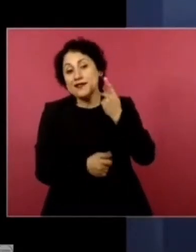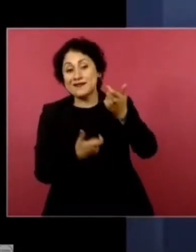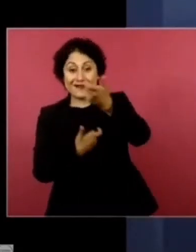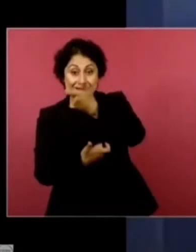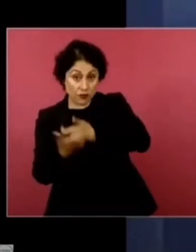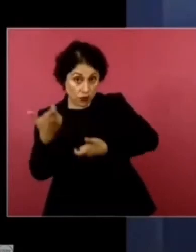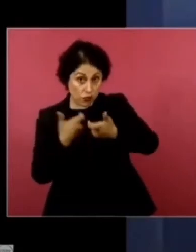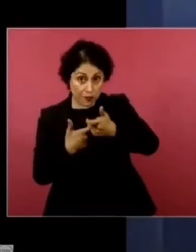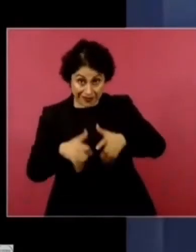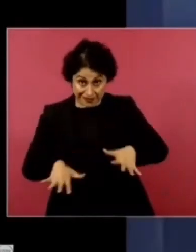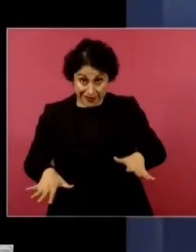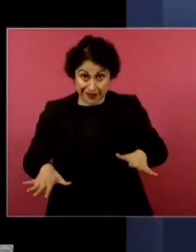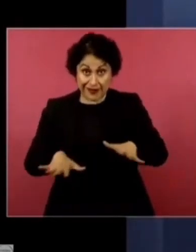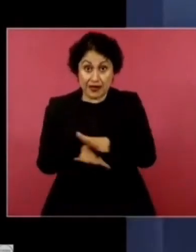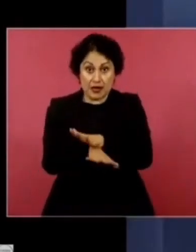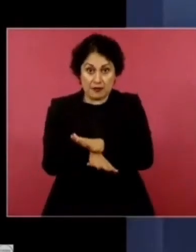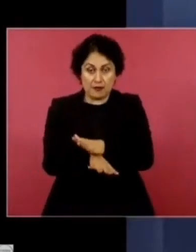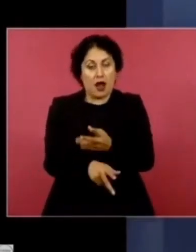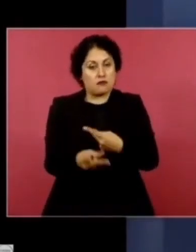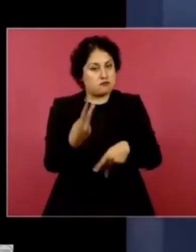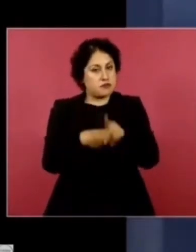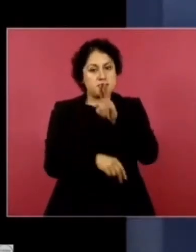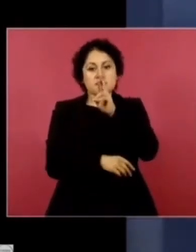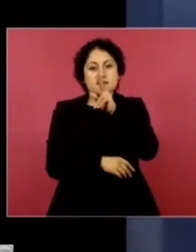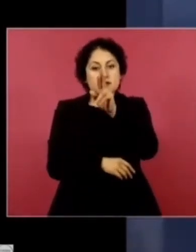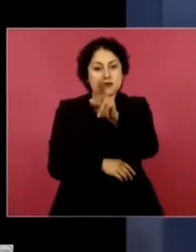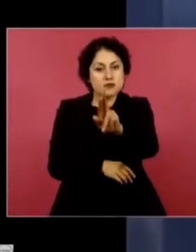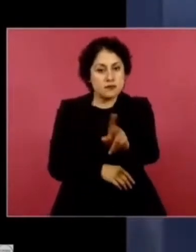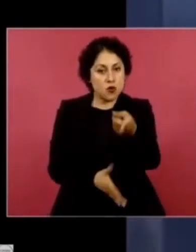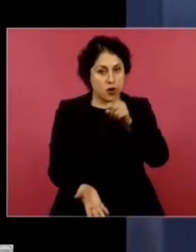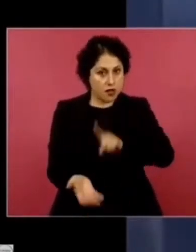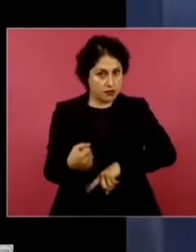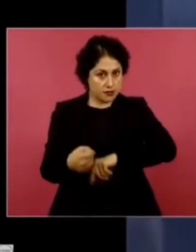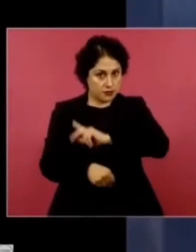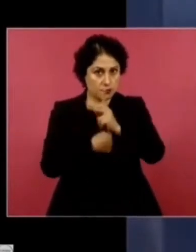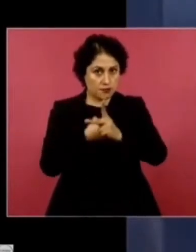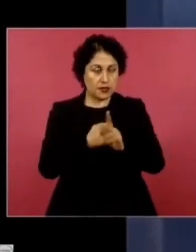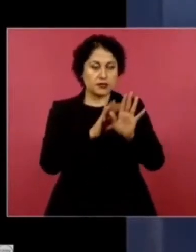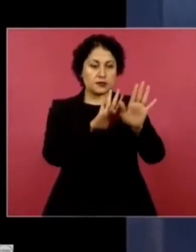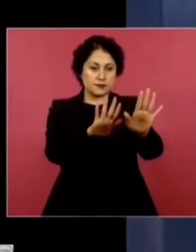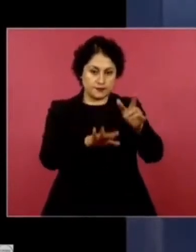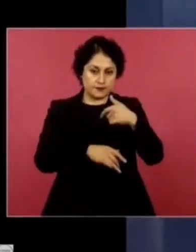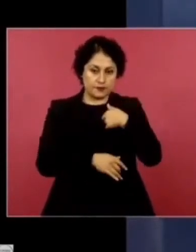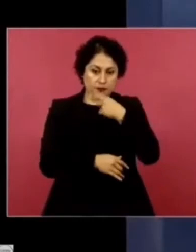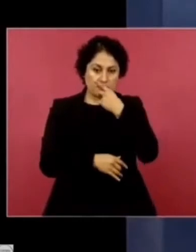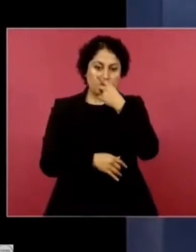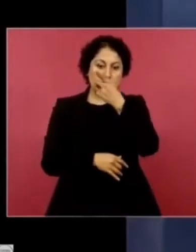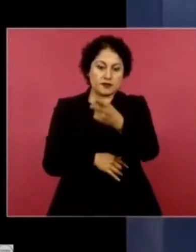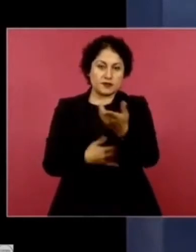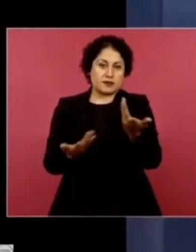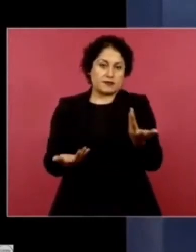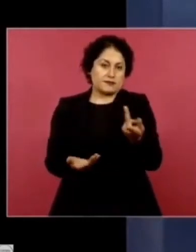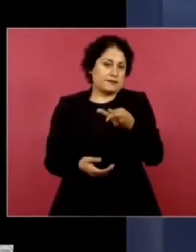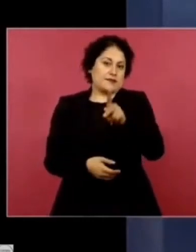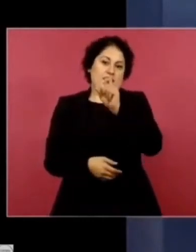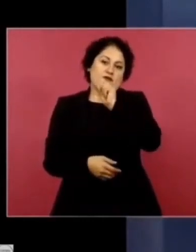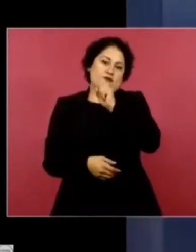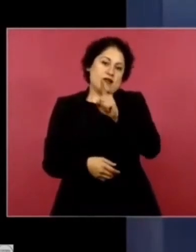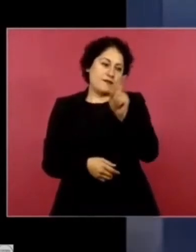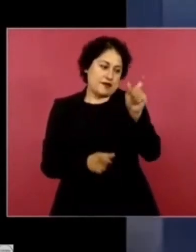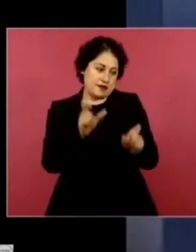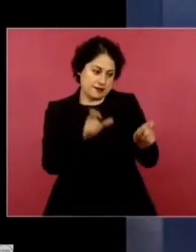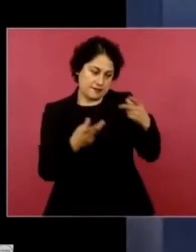las cosas tienen que Cambiará mejorar en mucho. el país. Ahora, También te voy a decir una cosa, sí. ¿no? Tienen que cambiar ciertas actitudes. Por ¿Cuáles?